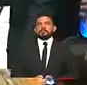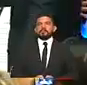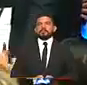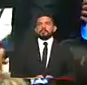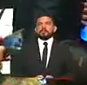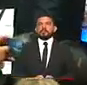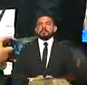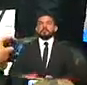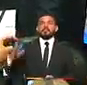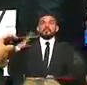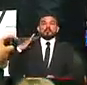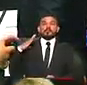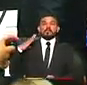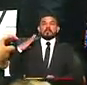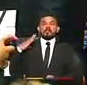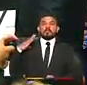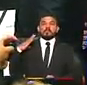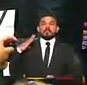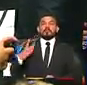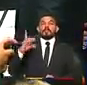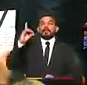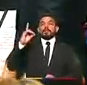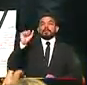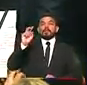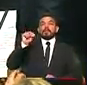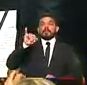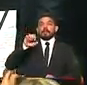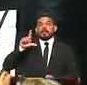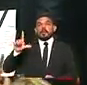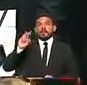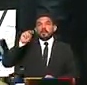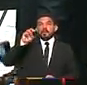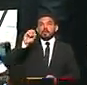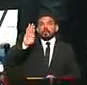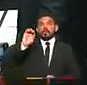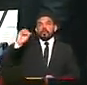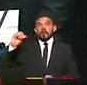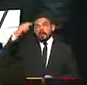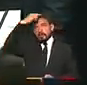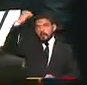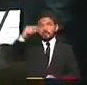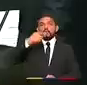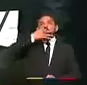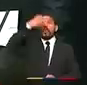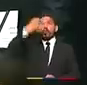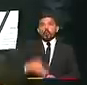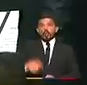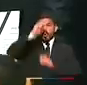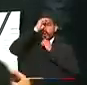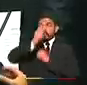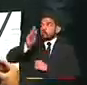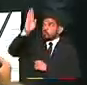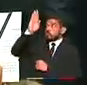Señor Daniel Roger Gilchrist Noboa Acín, ¿jura usted por su honor ante